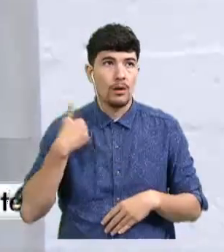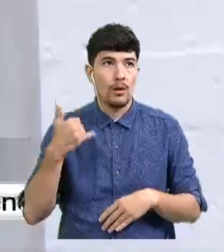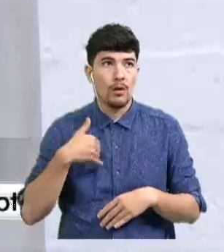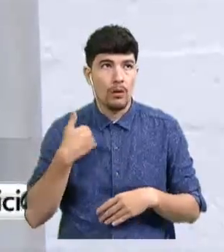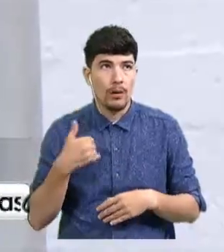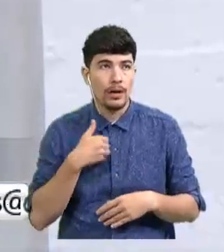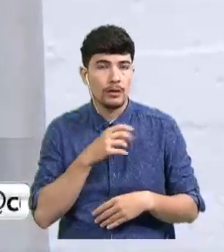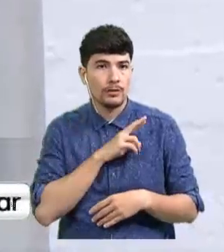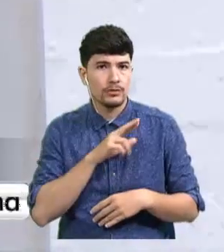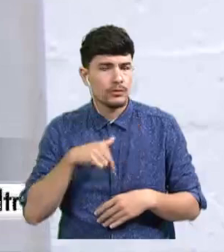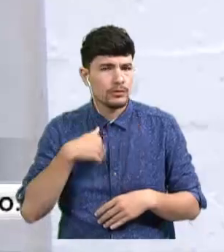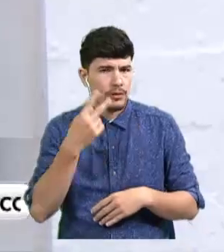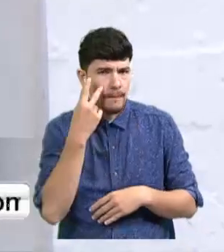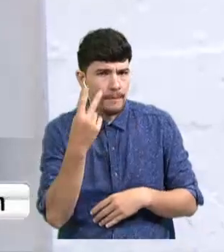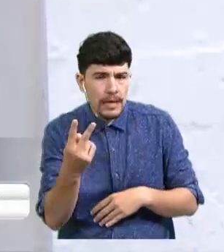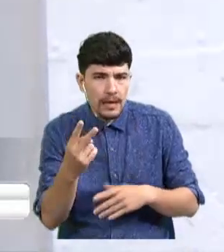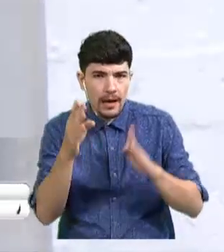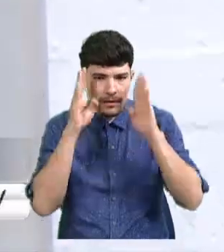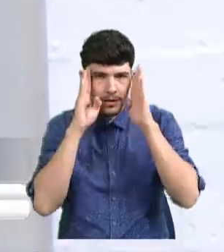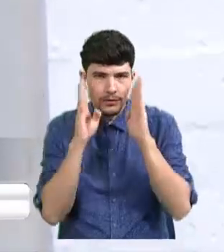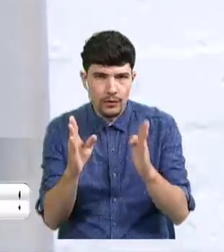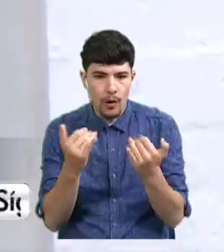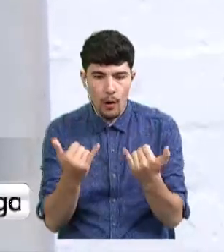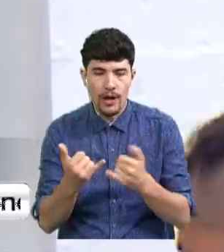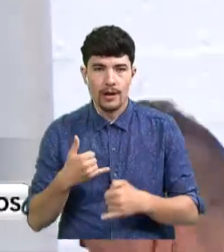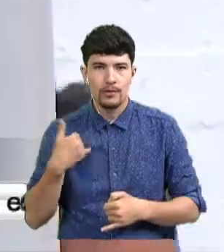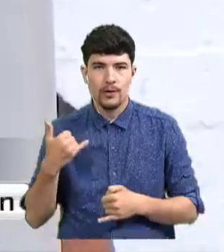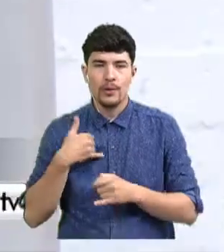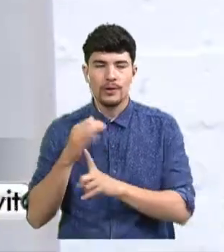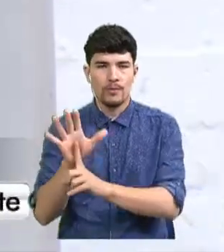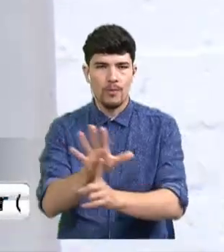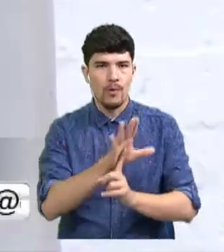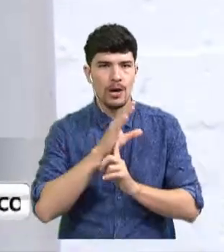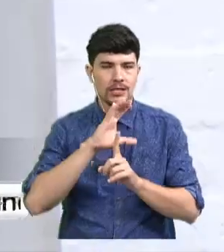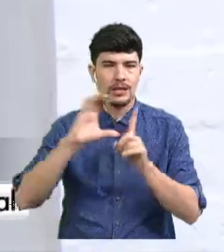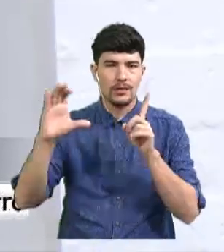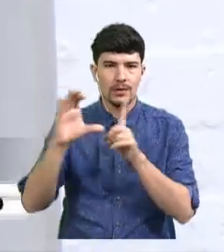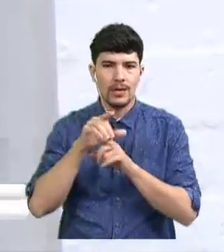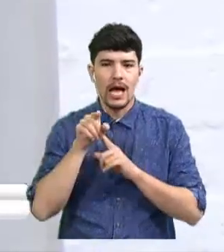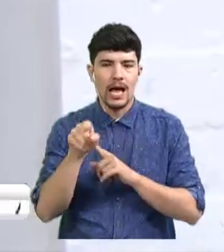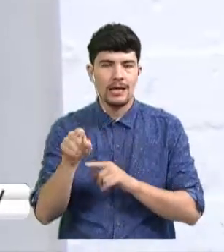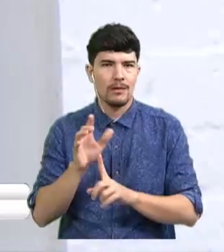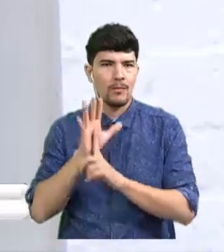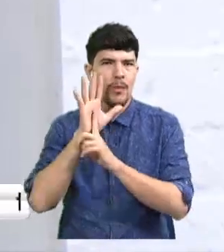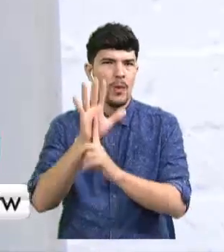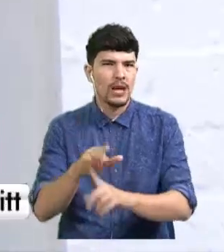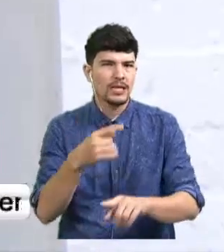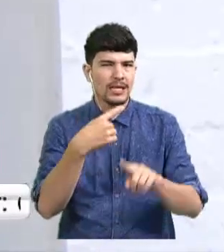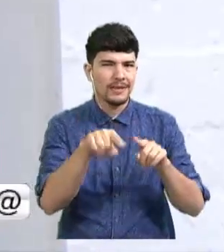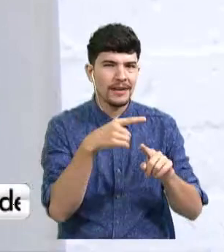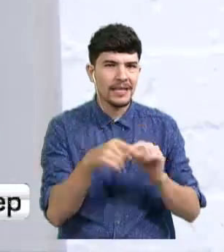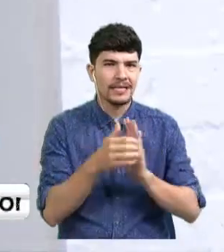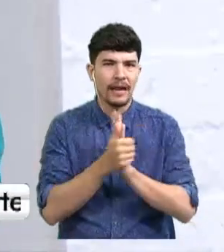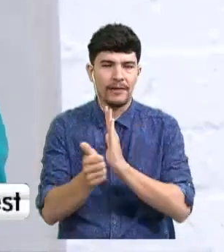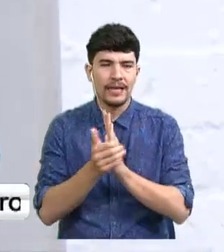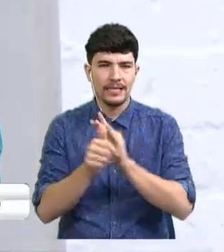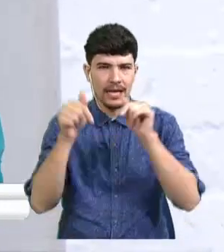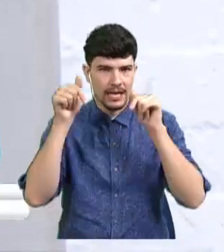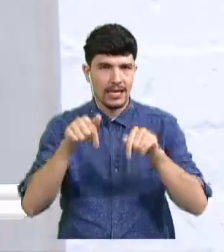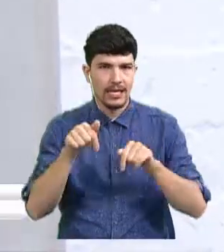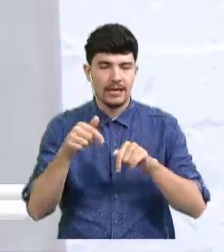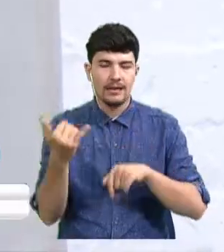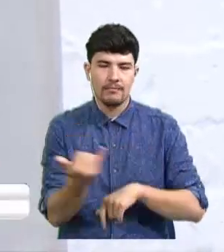vimos muy atentos a los jóvenes hoy en unas muestras culturales donde mostraron todo ese talento que tienen aquí